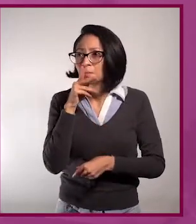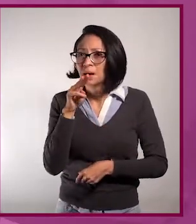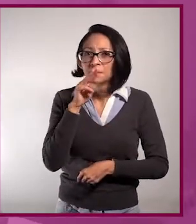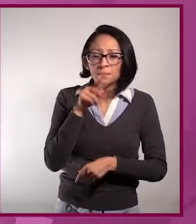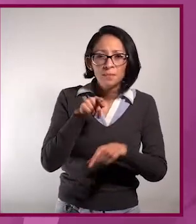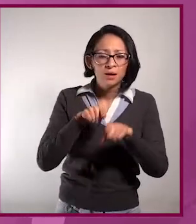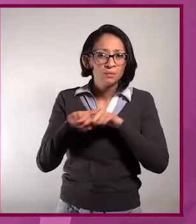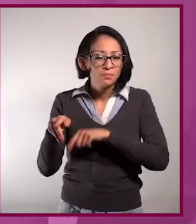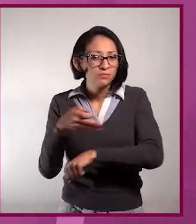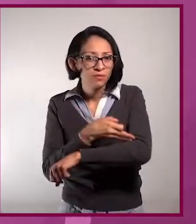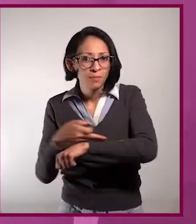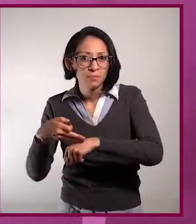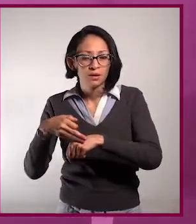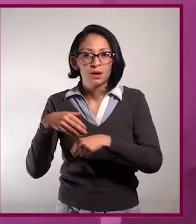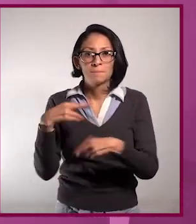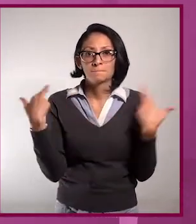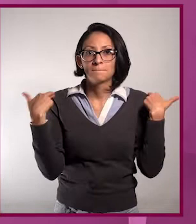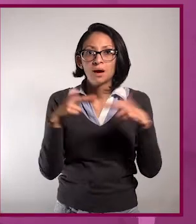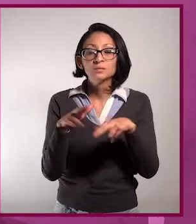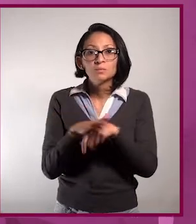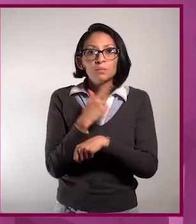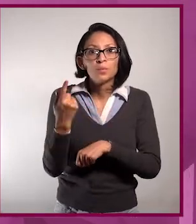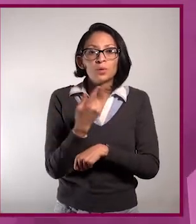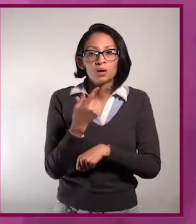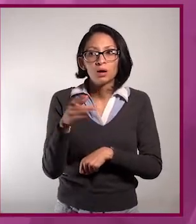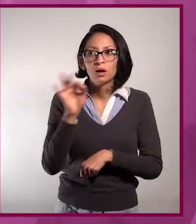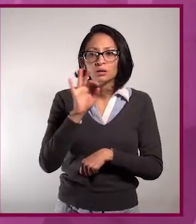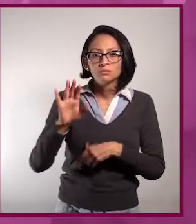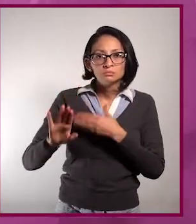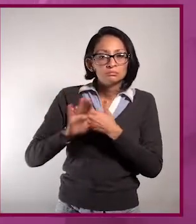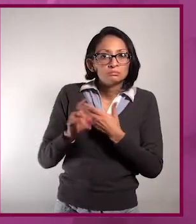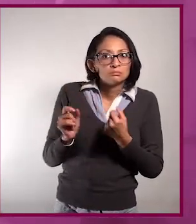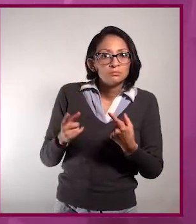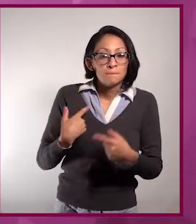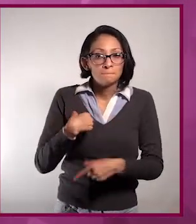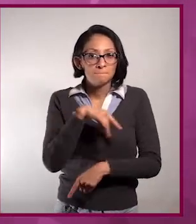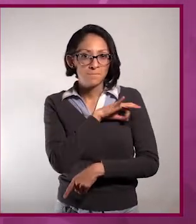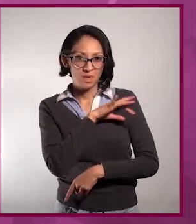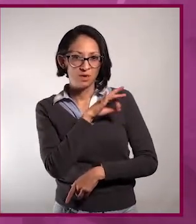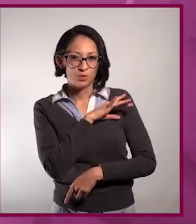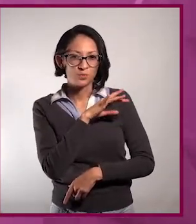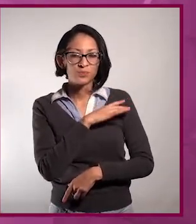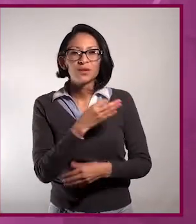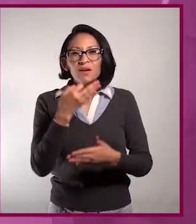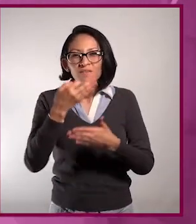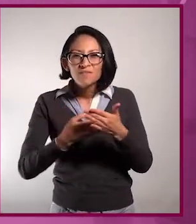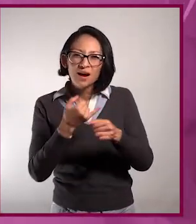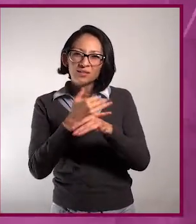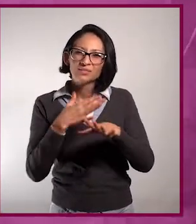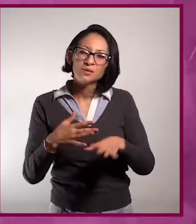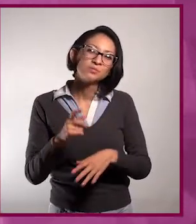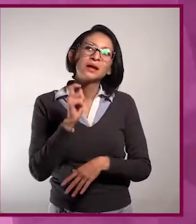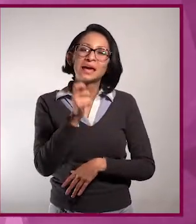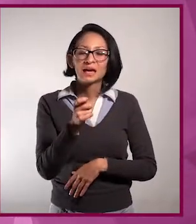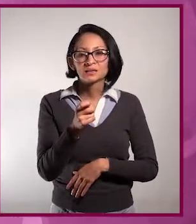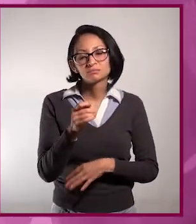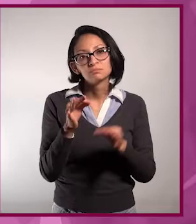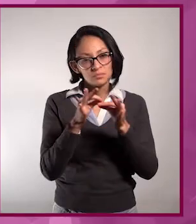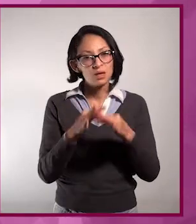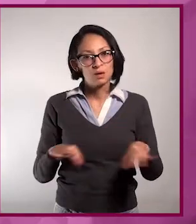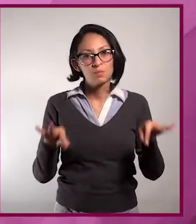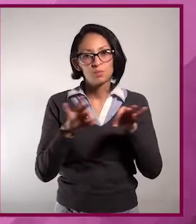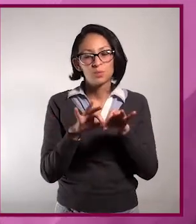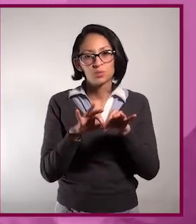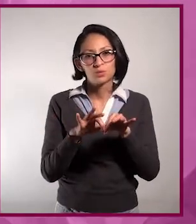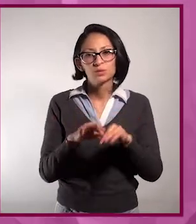sus maestros, por miedo a la condición que vivían. Entonces, la falta de información es un tema delicado.